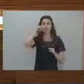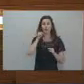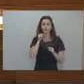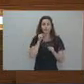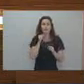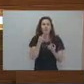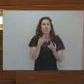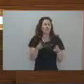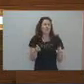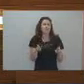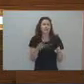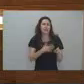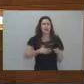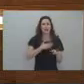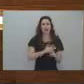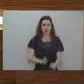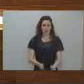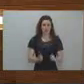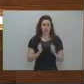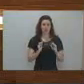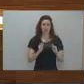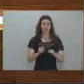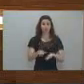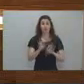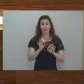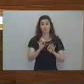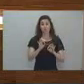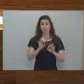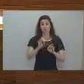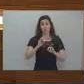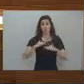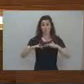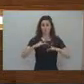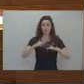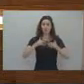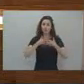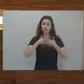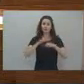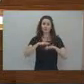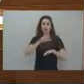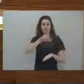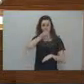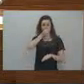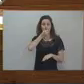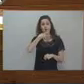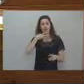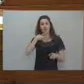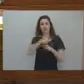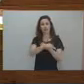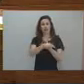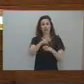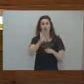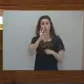necesariamente satisfizo a parte de las bases socialistas y de los movimientos que luchaban precisamente contra la entrada de la OTAN, pero